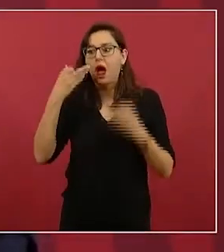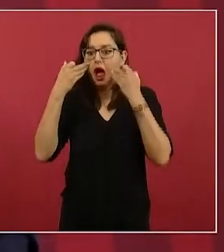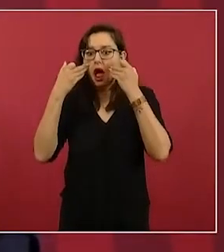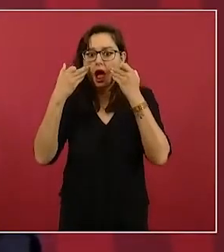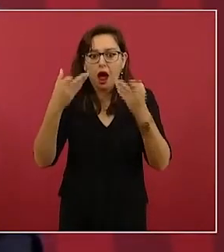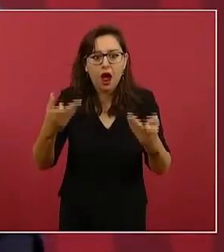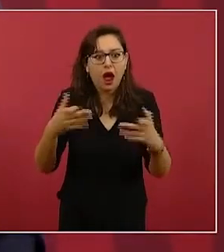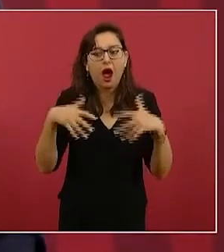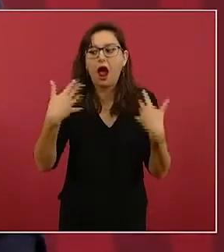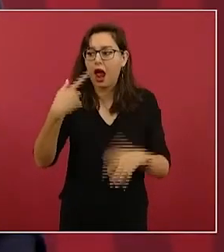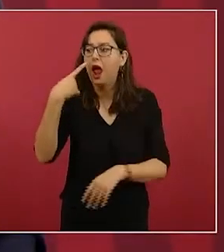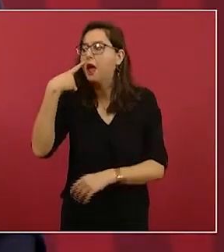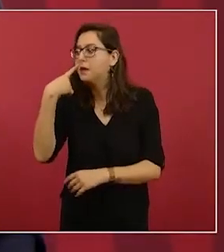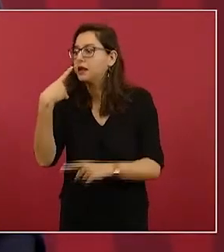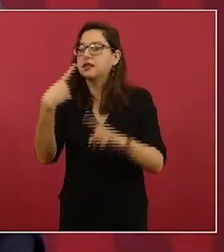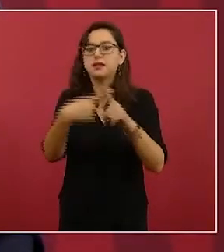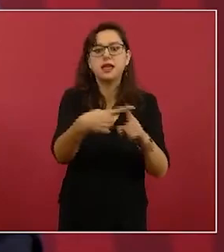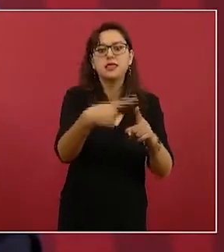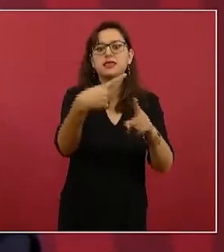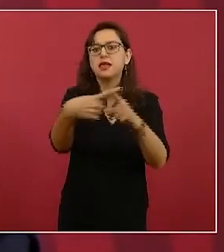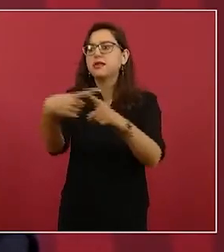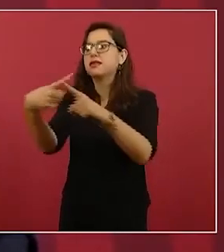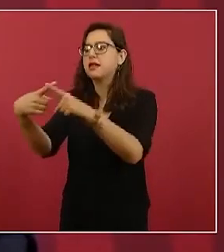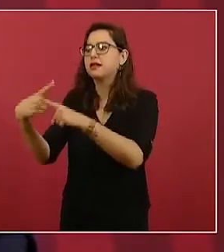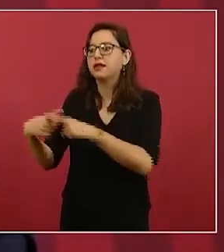momentos estelares